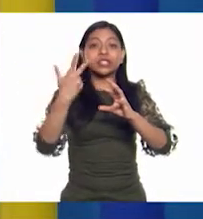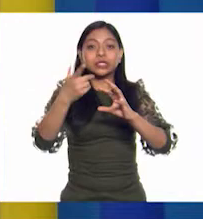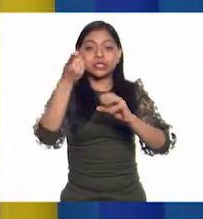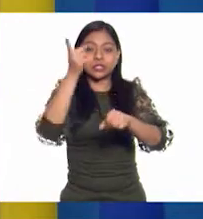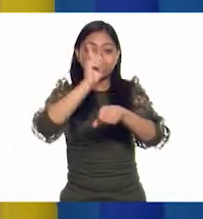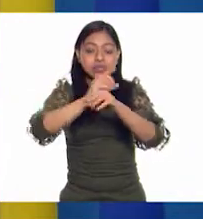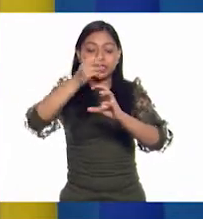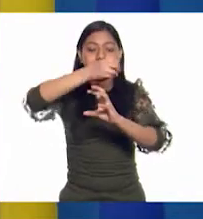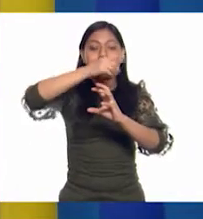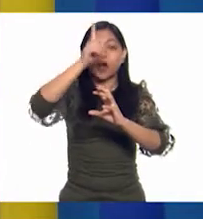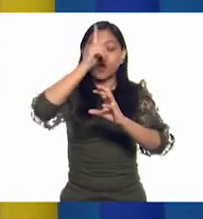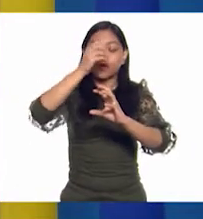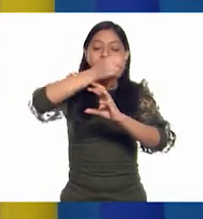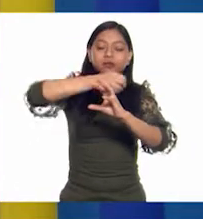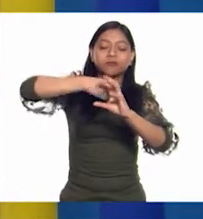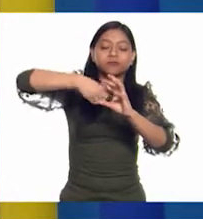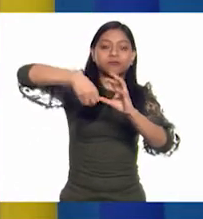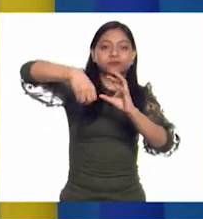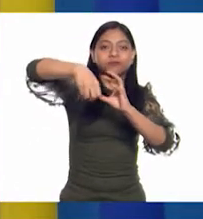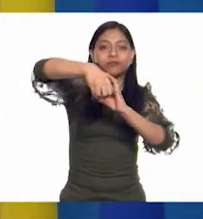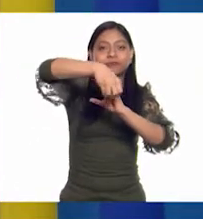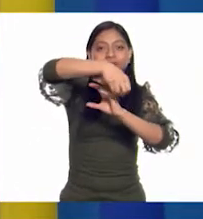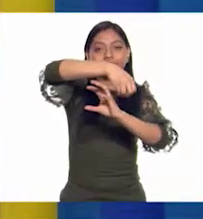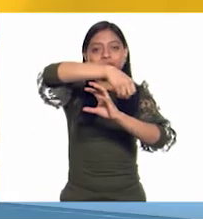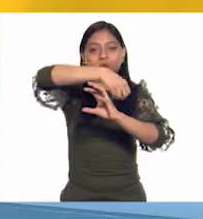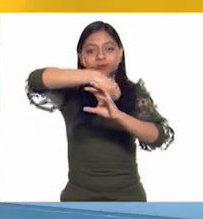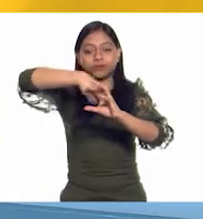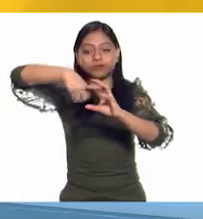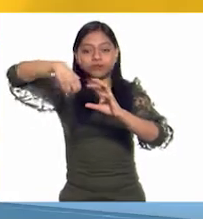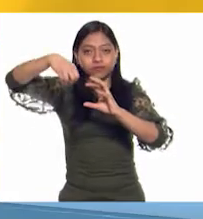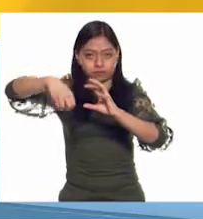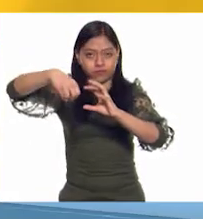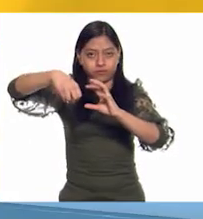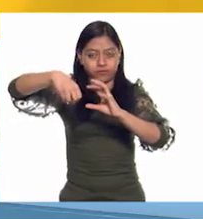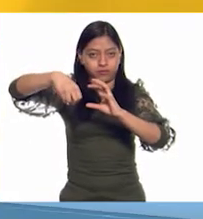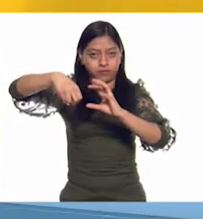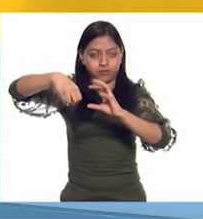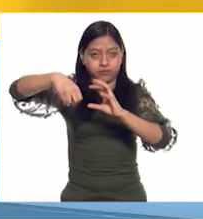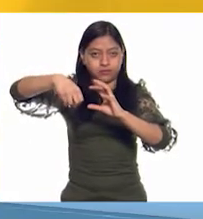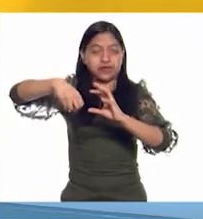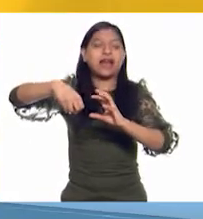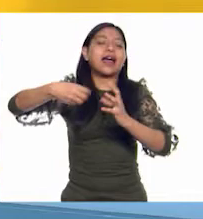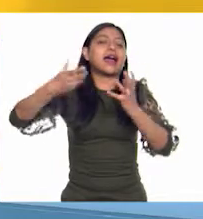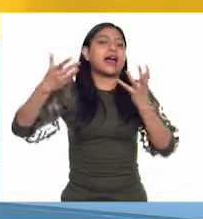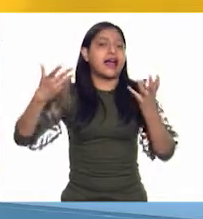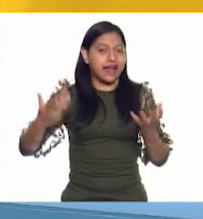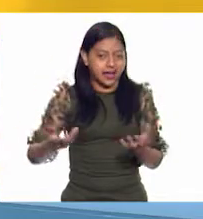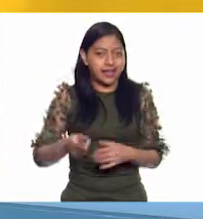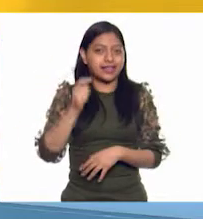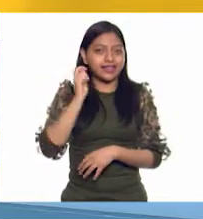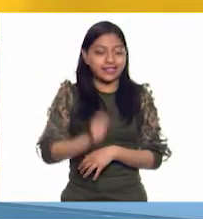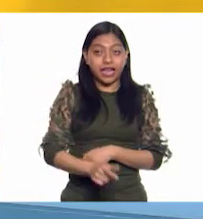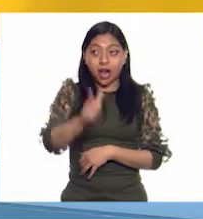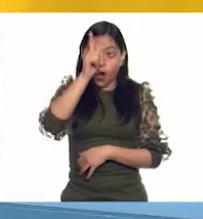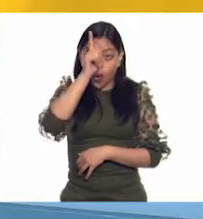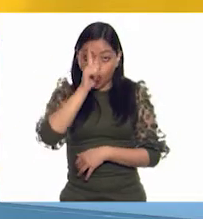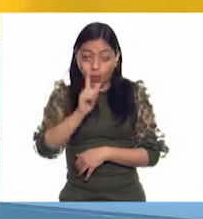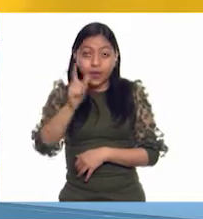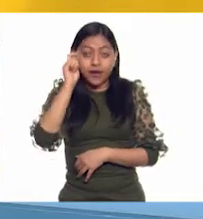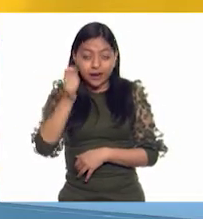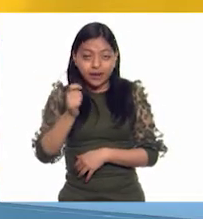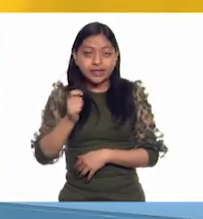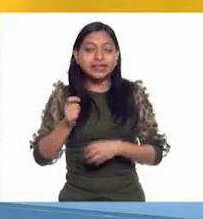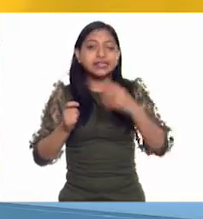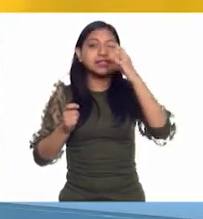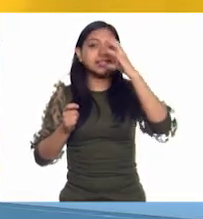pasa por la sombra de la Tierra. Ah, entonces solo ocurren eclipses de luna cuando coincide que